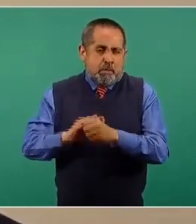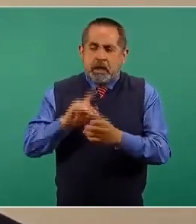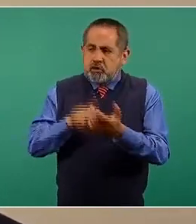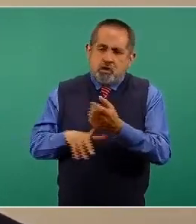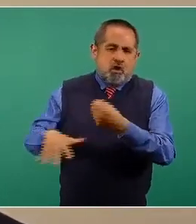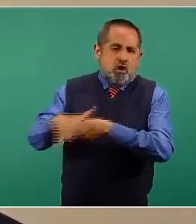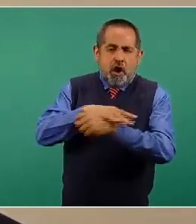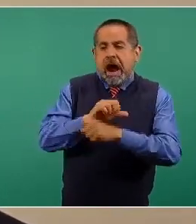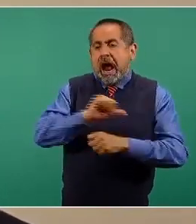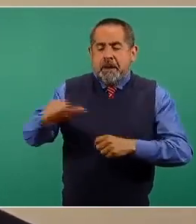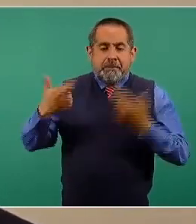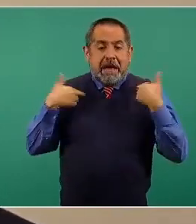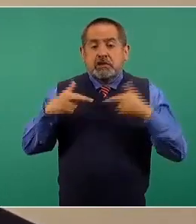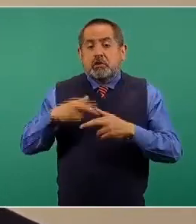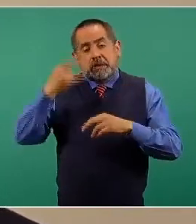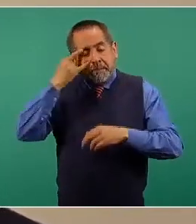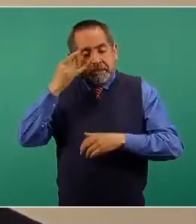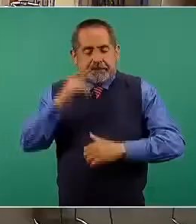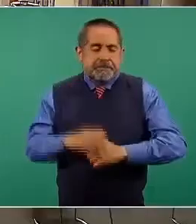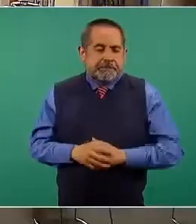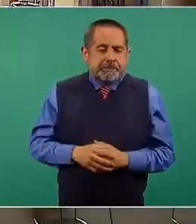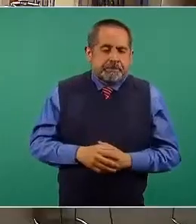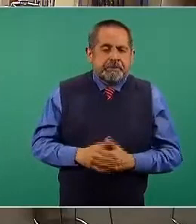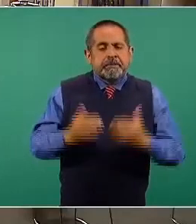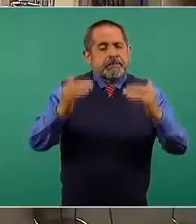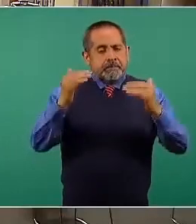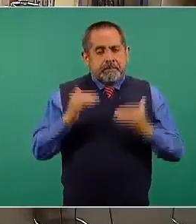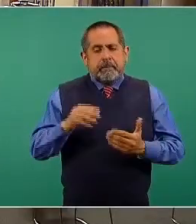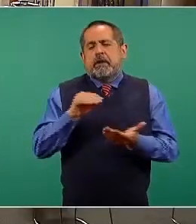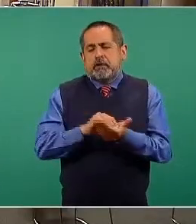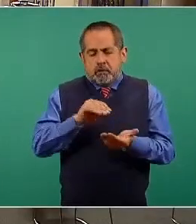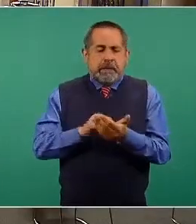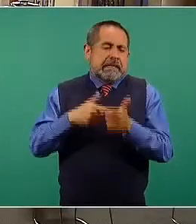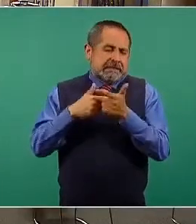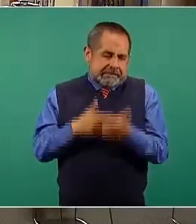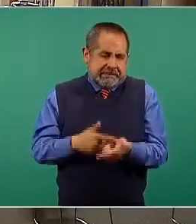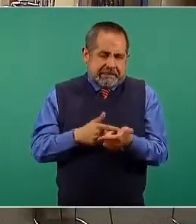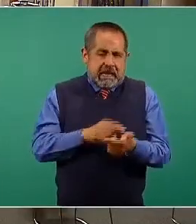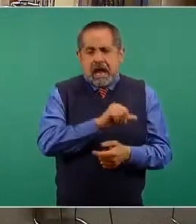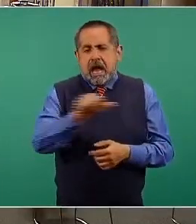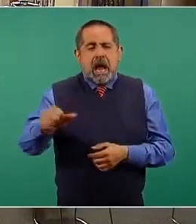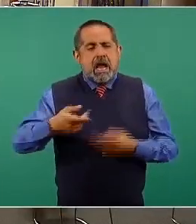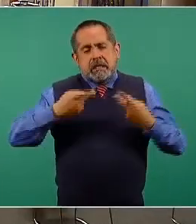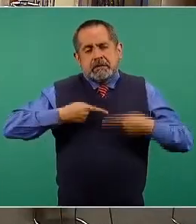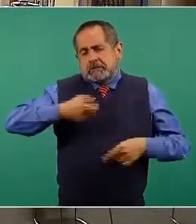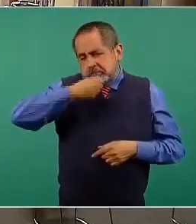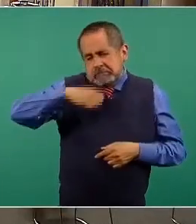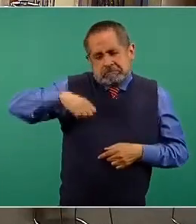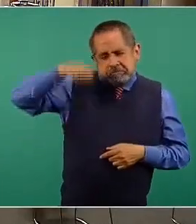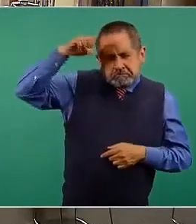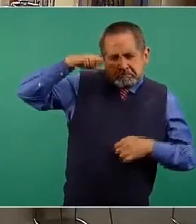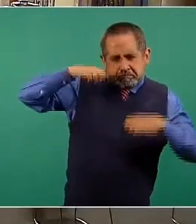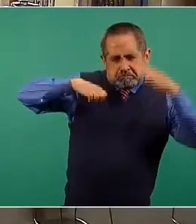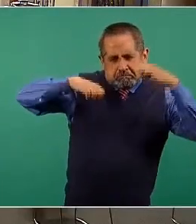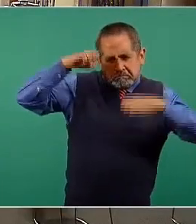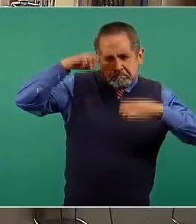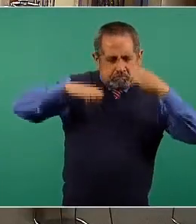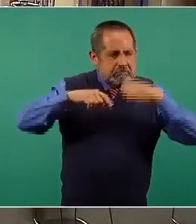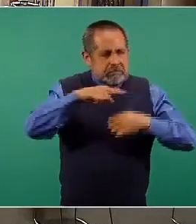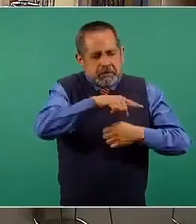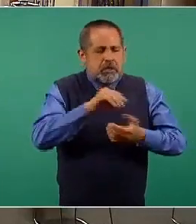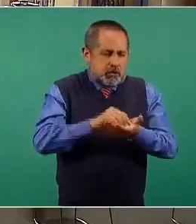este grupo. Y continúa obviamente la vacunación en la población adulto mayor, quienes